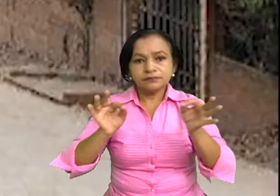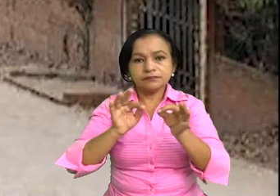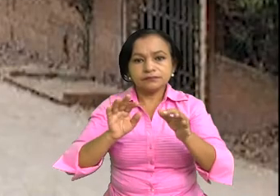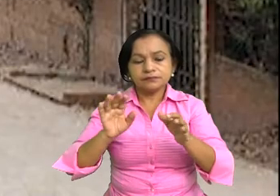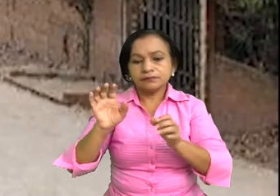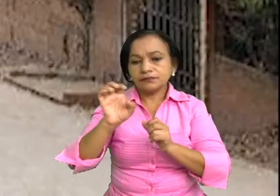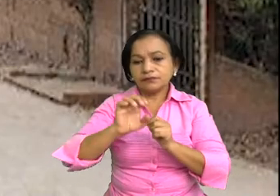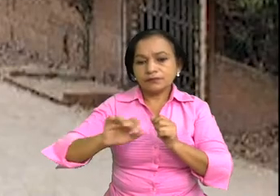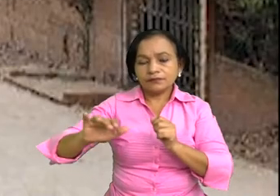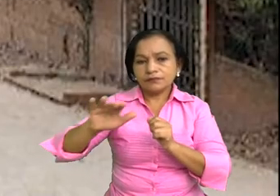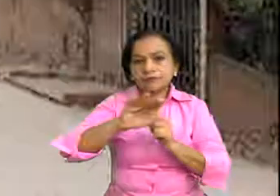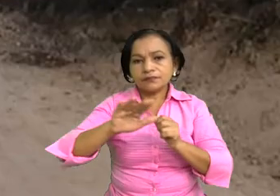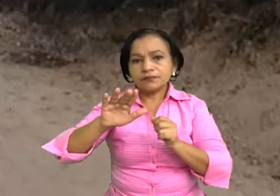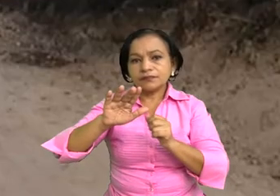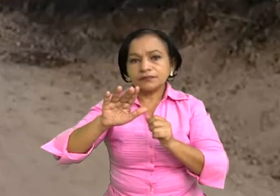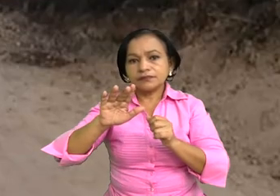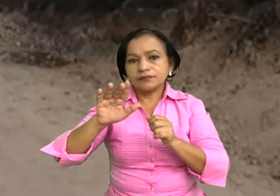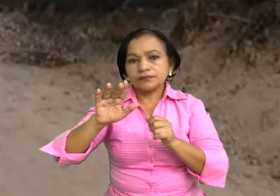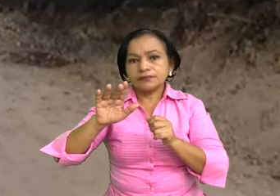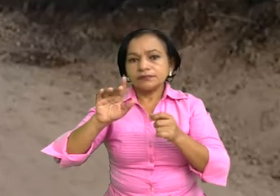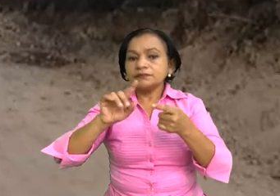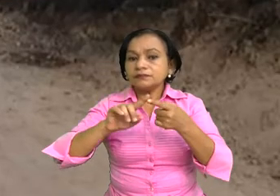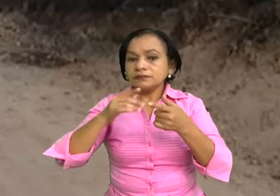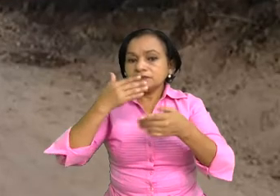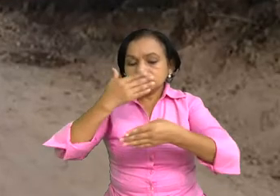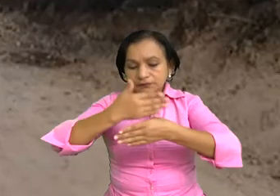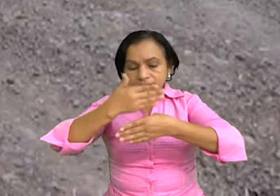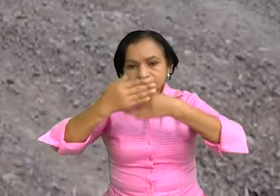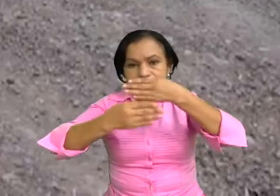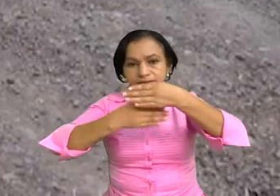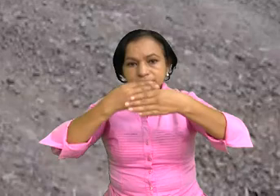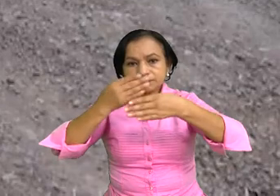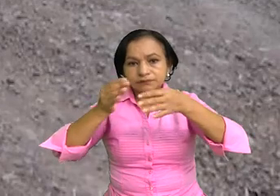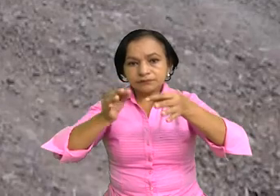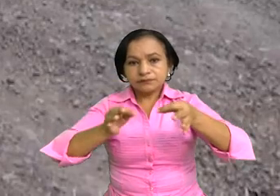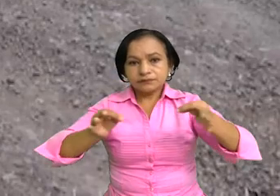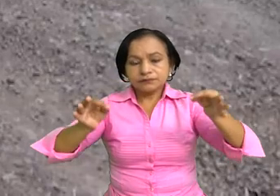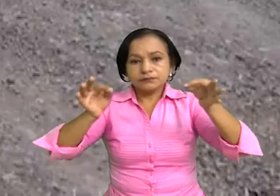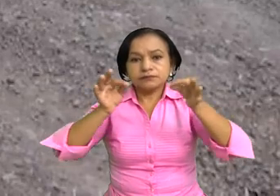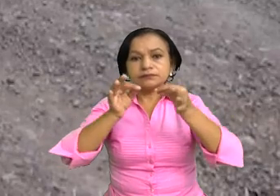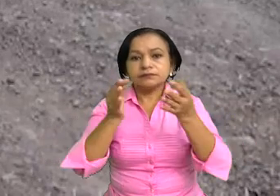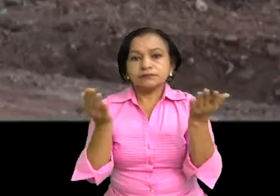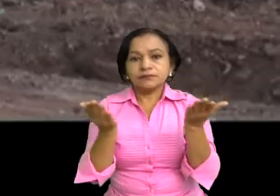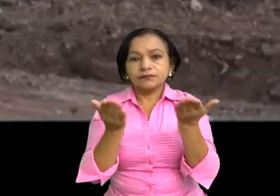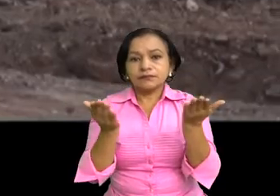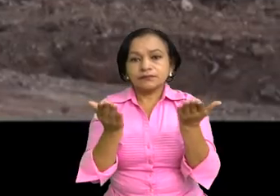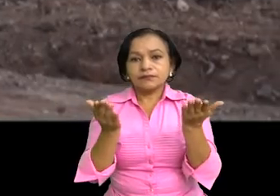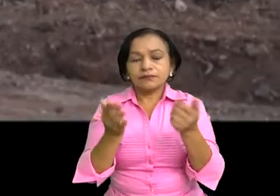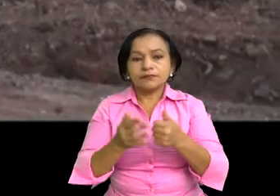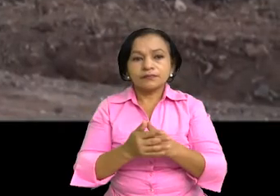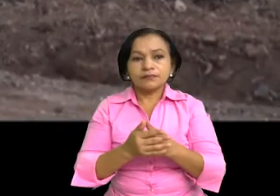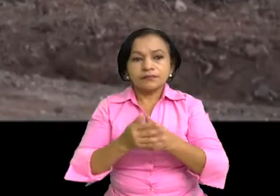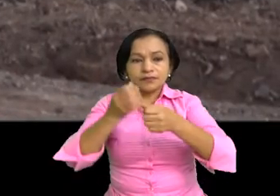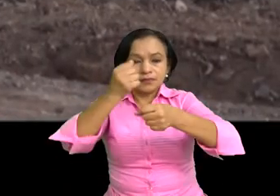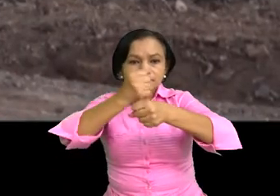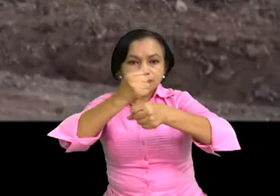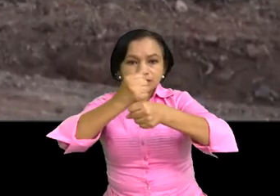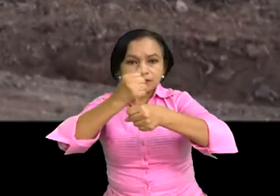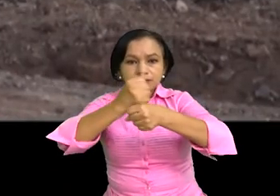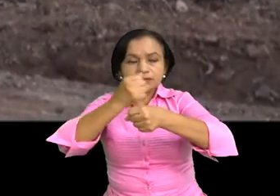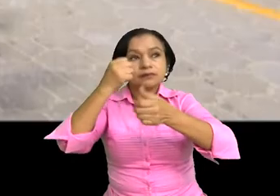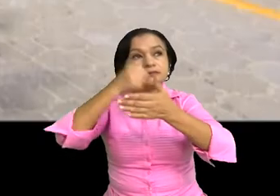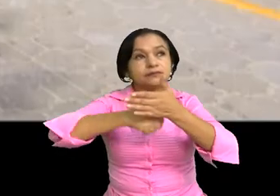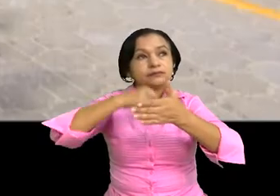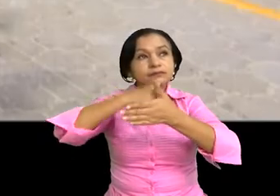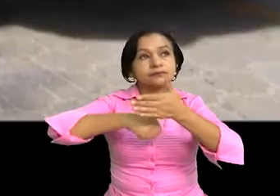Estelí La Estanzuela, una obra magnífica de apoyo y de apuntalamiento de los esfuerzos